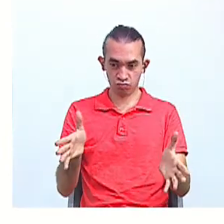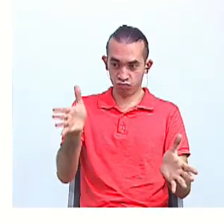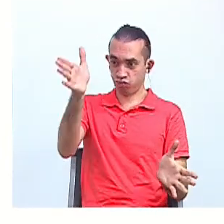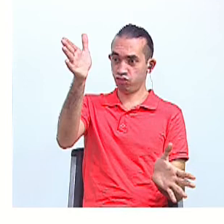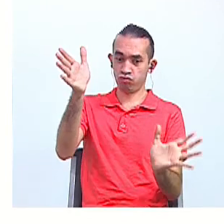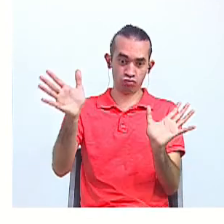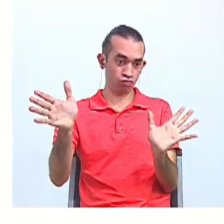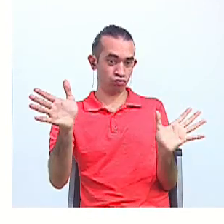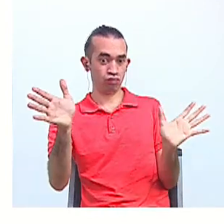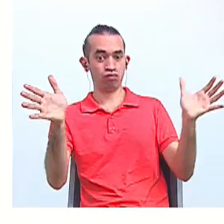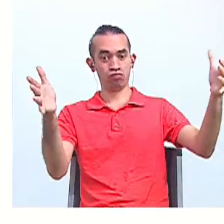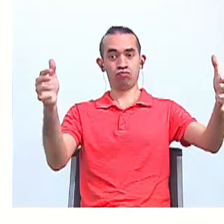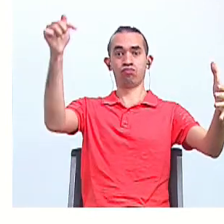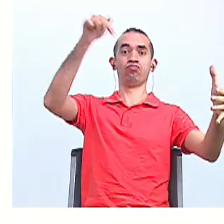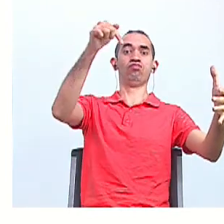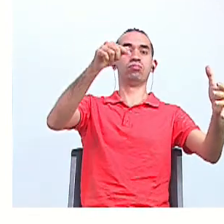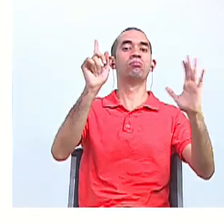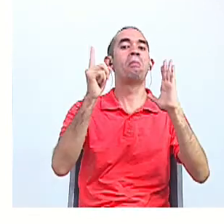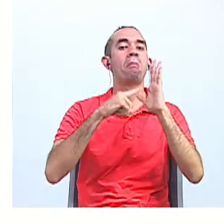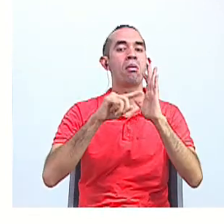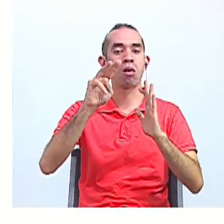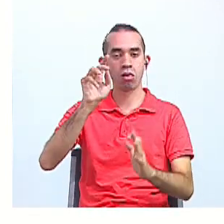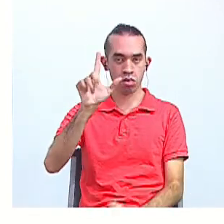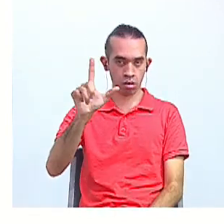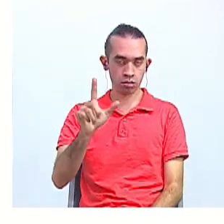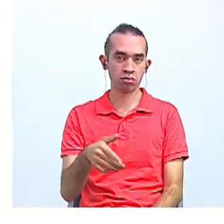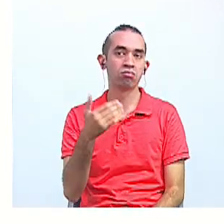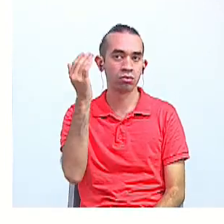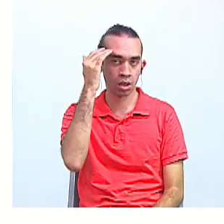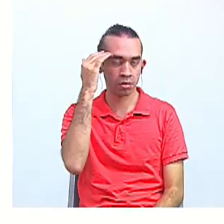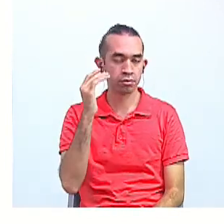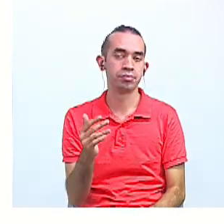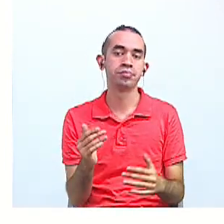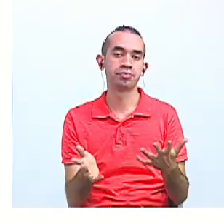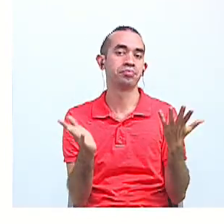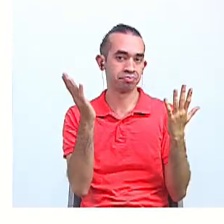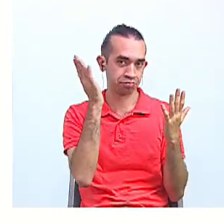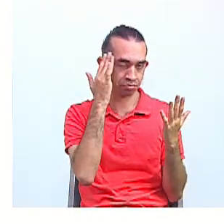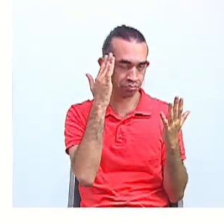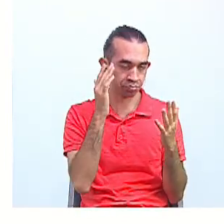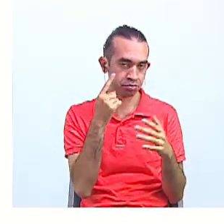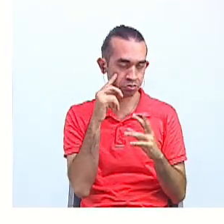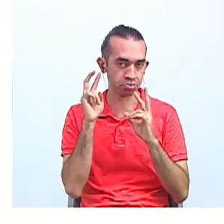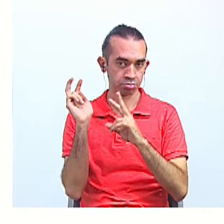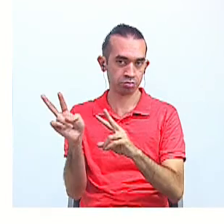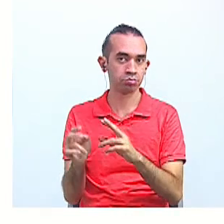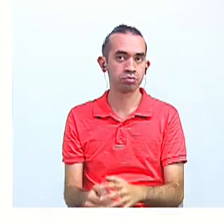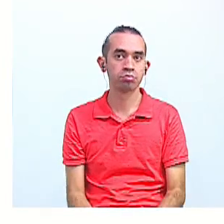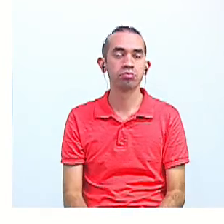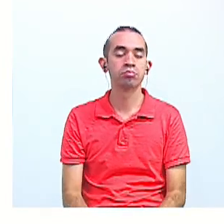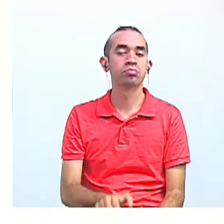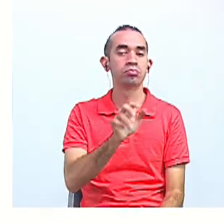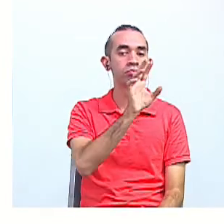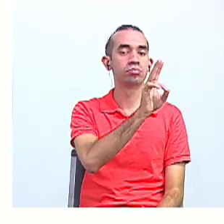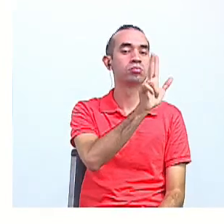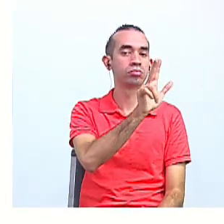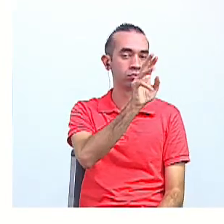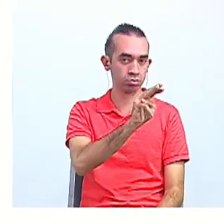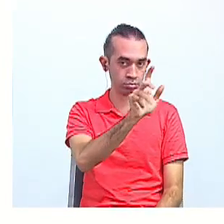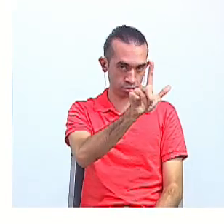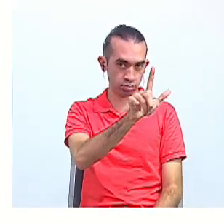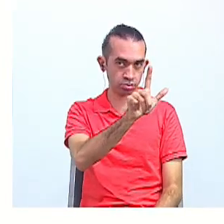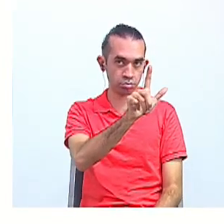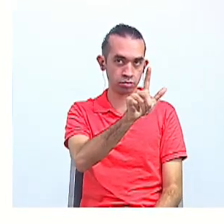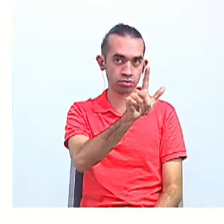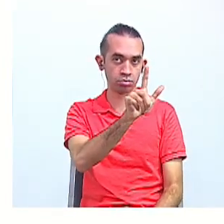Esos dos factores los necesitamos para lo siguiente. Paso número 1 de la conversión. Tenemos los 73 mililitros